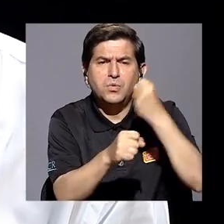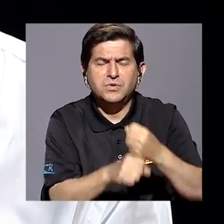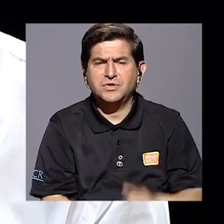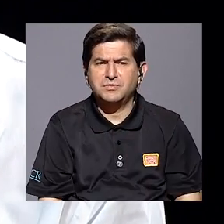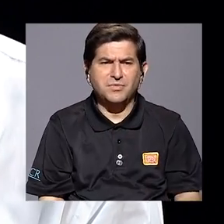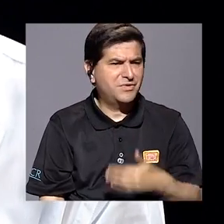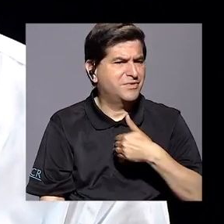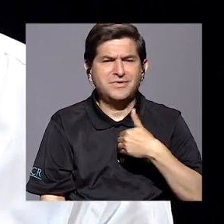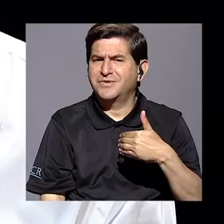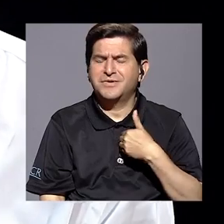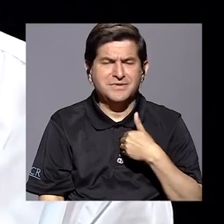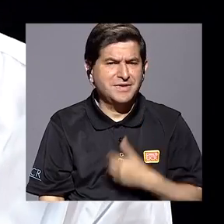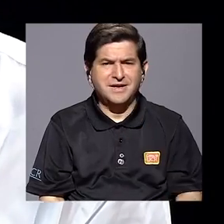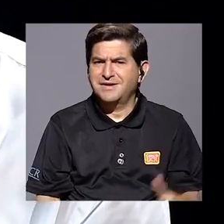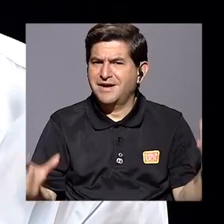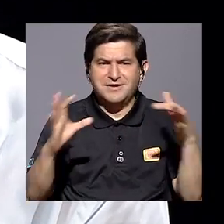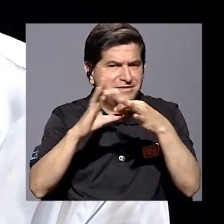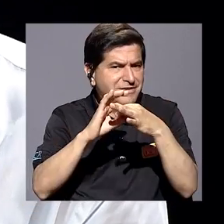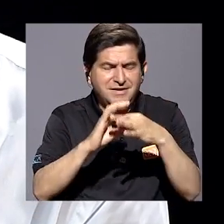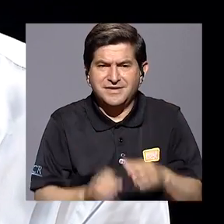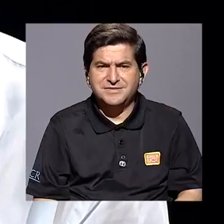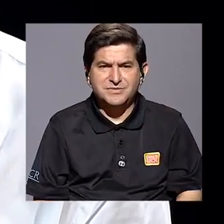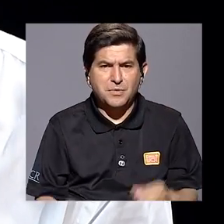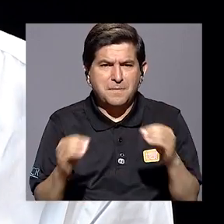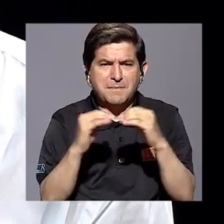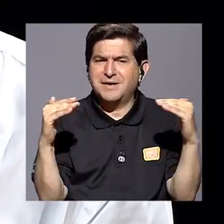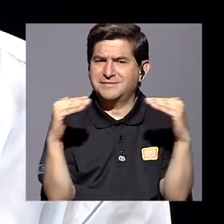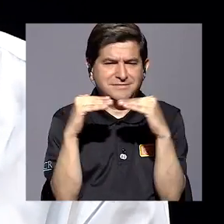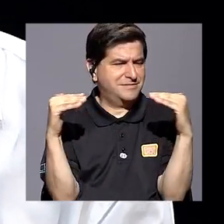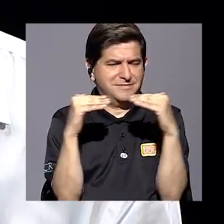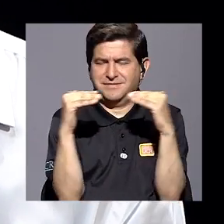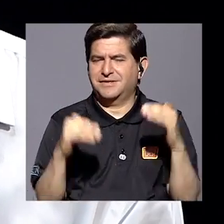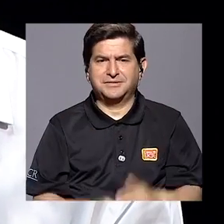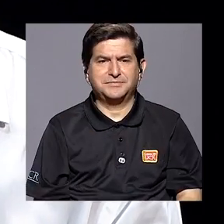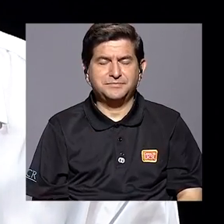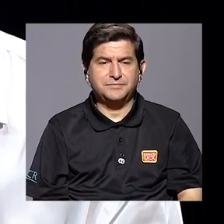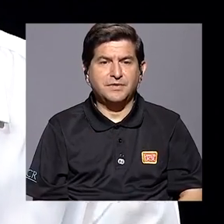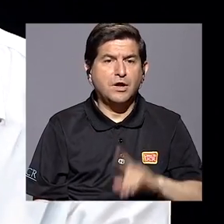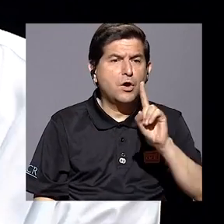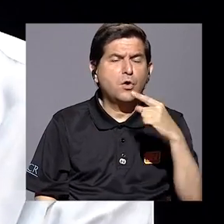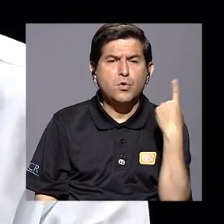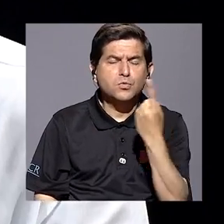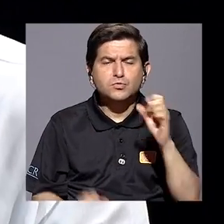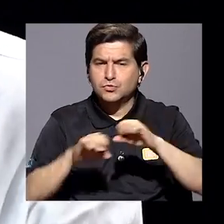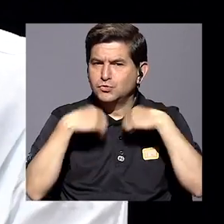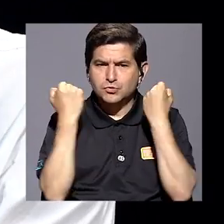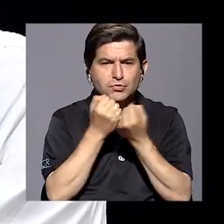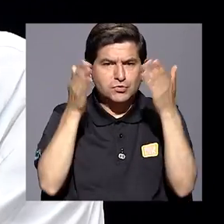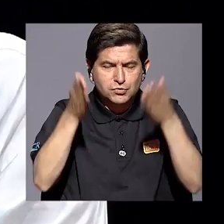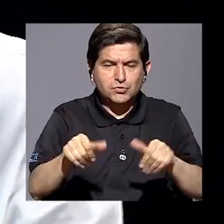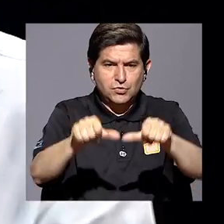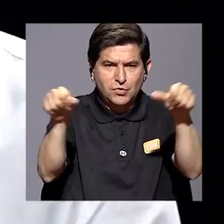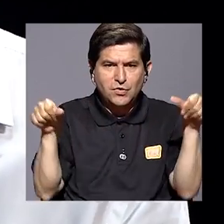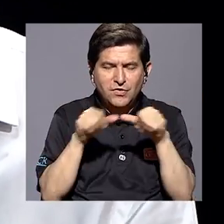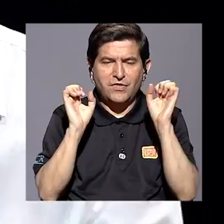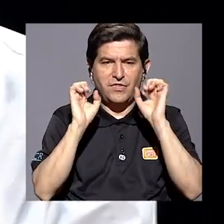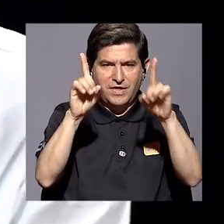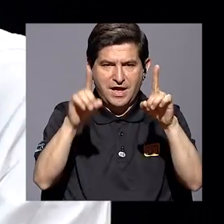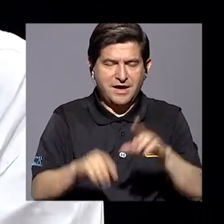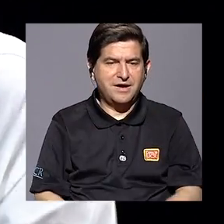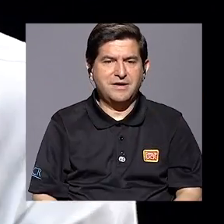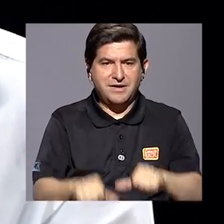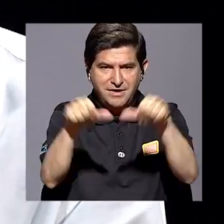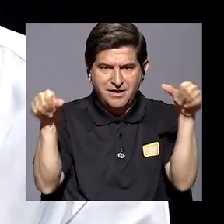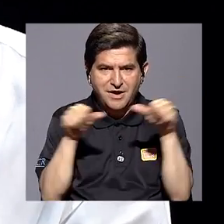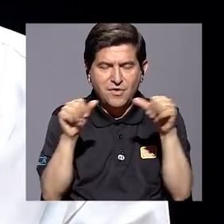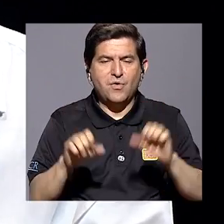no tienen absolutamente nada que ver con generar mayor equidad no hay un solo sindicalista del sector de educación o